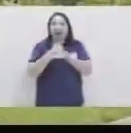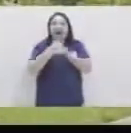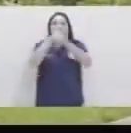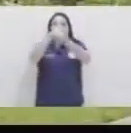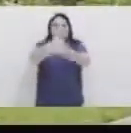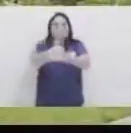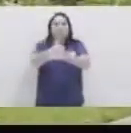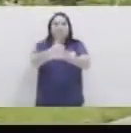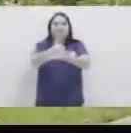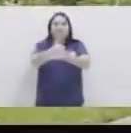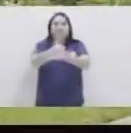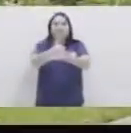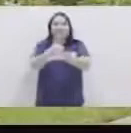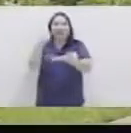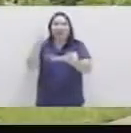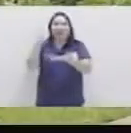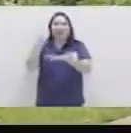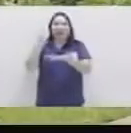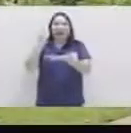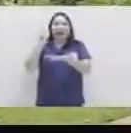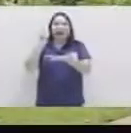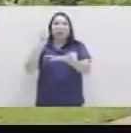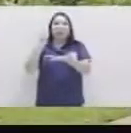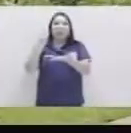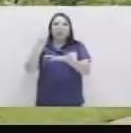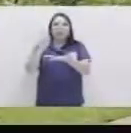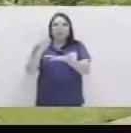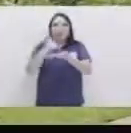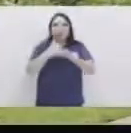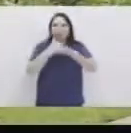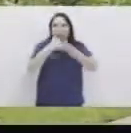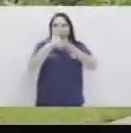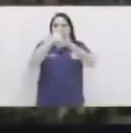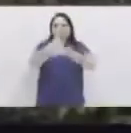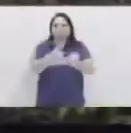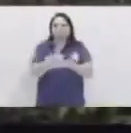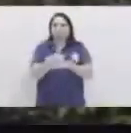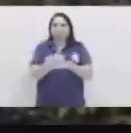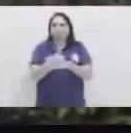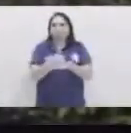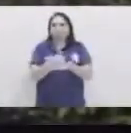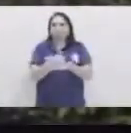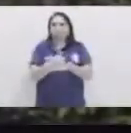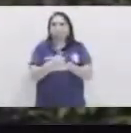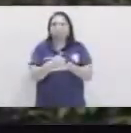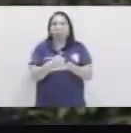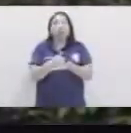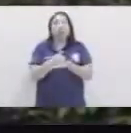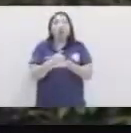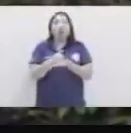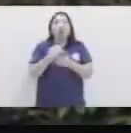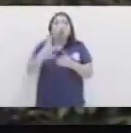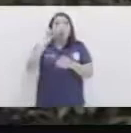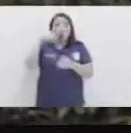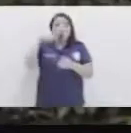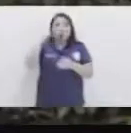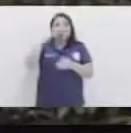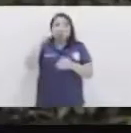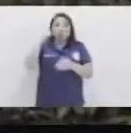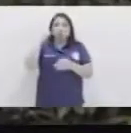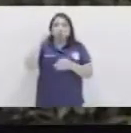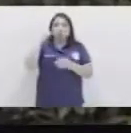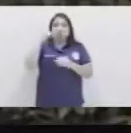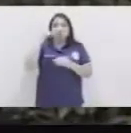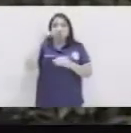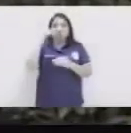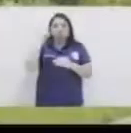abajo hacia arriba o de en medio hacia afuera para hacer la palabra ayudar. Construir. Con las dos manos vamos